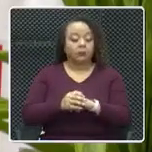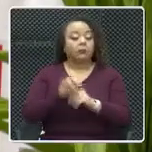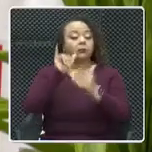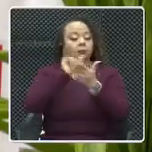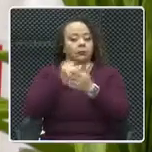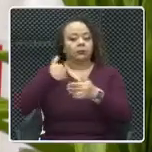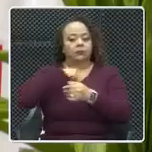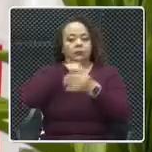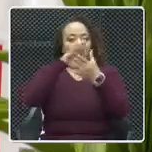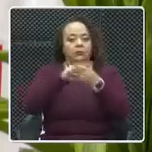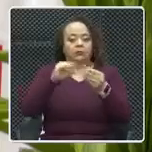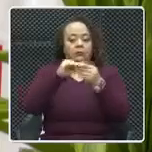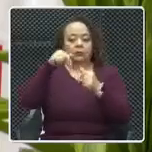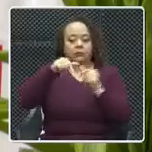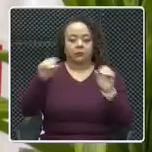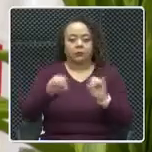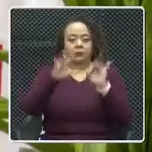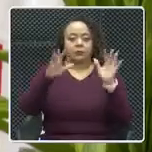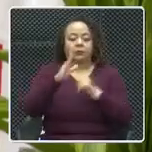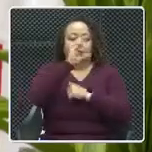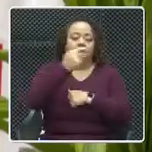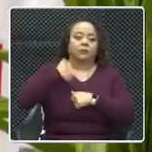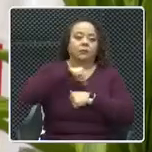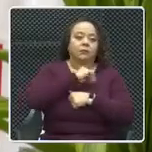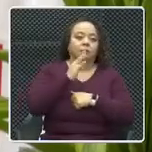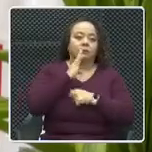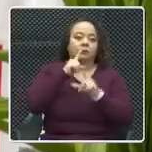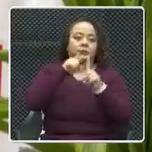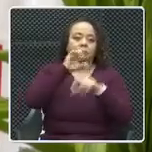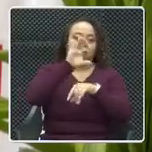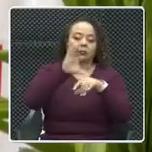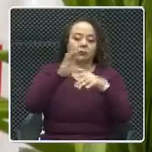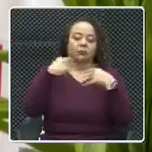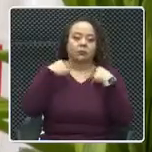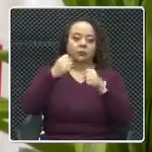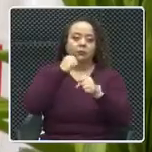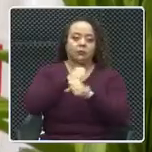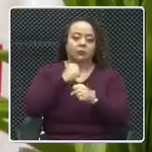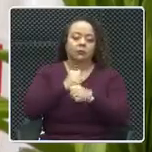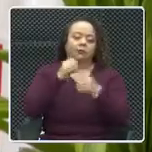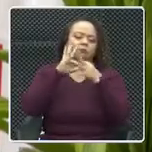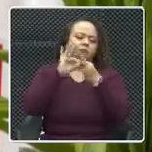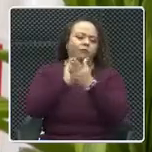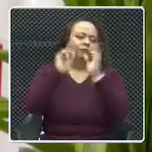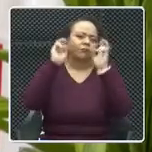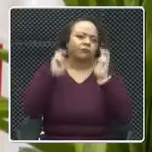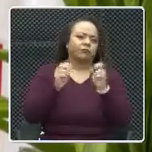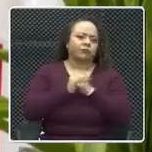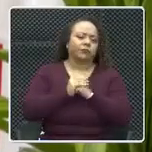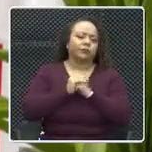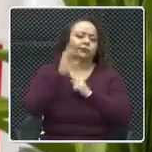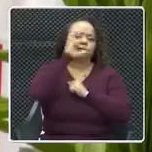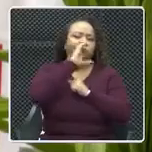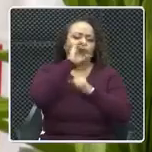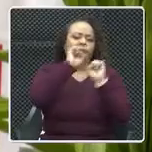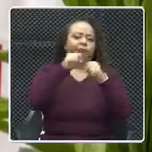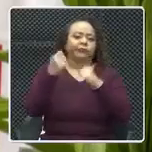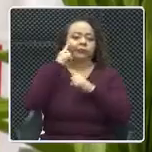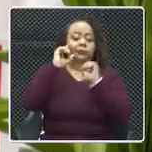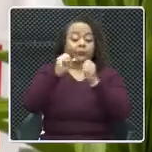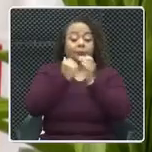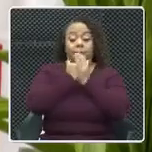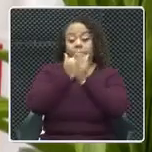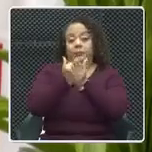venido comentando también en esta mañana y lo que hemos venido hablando desde el Consejo de Salud Ocupacional sobre este tema de buscar alternativas para poder